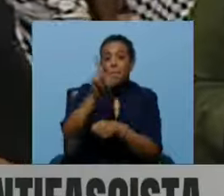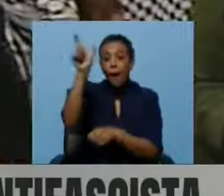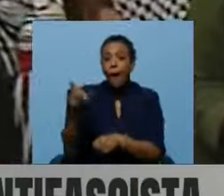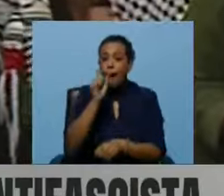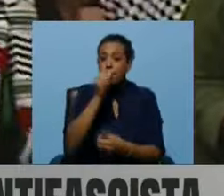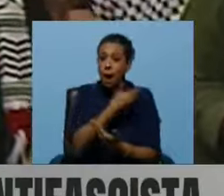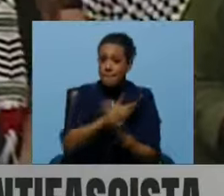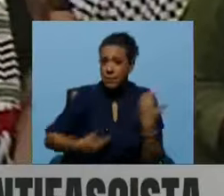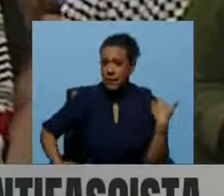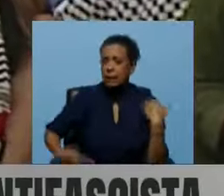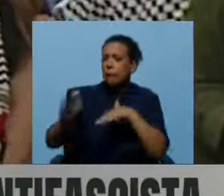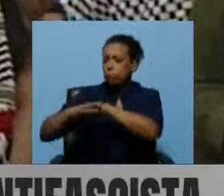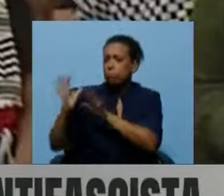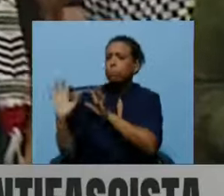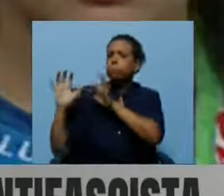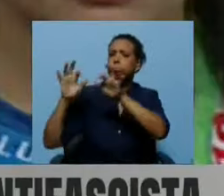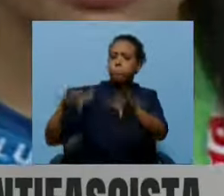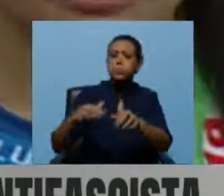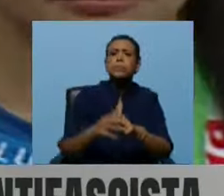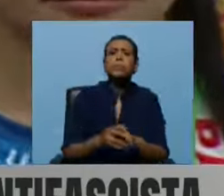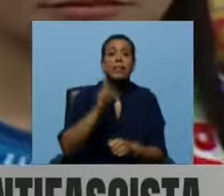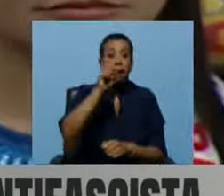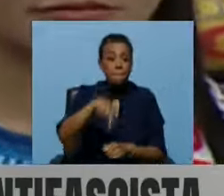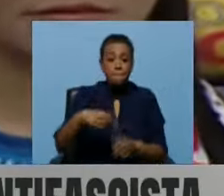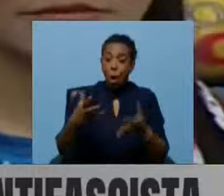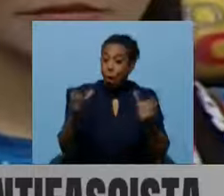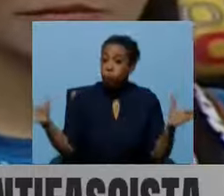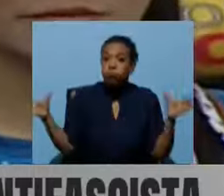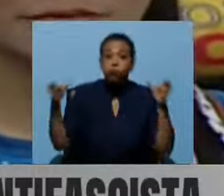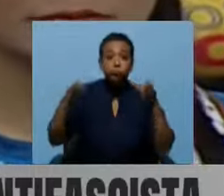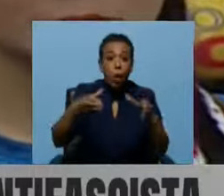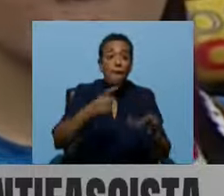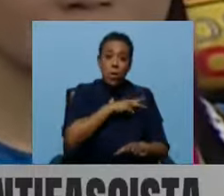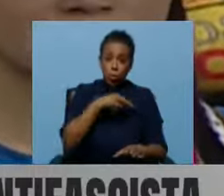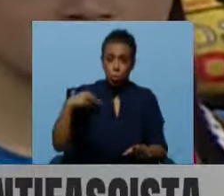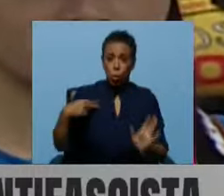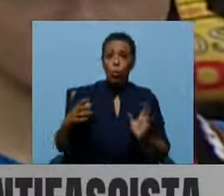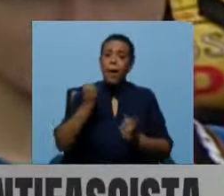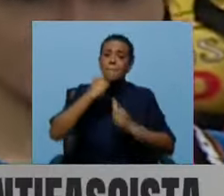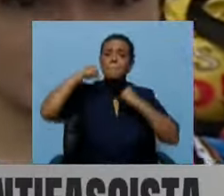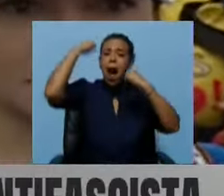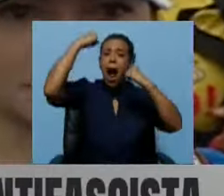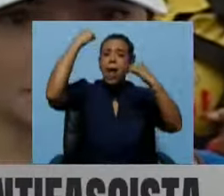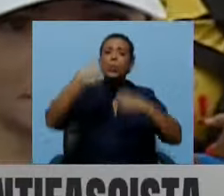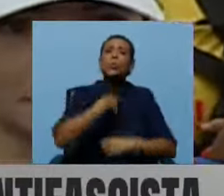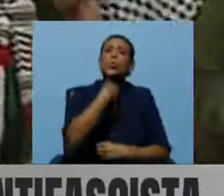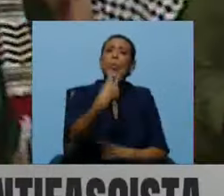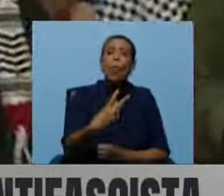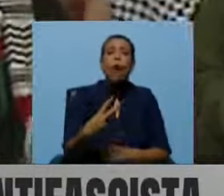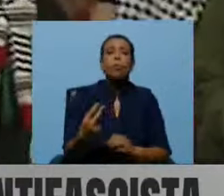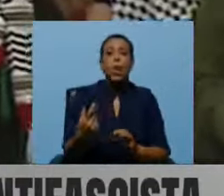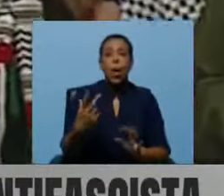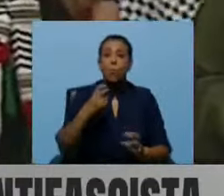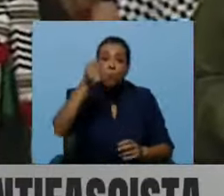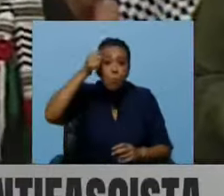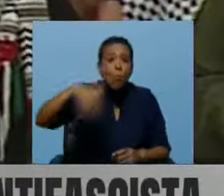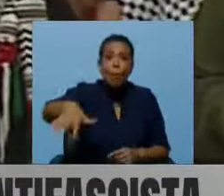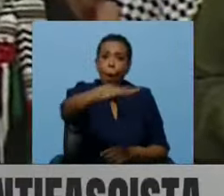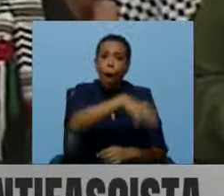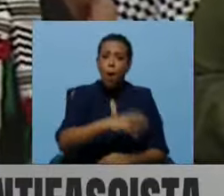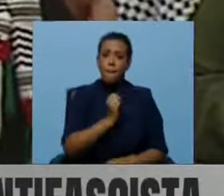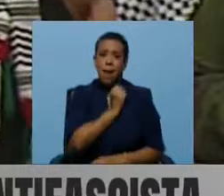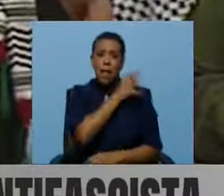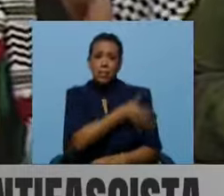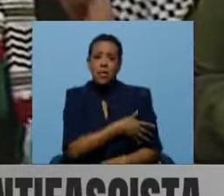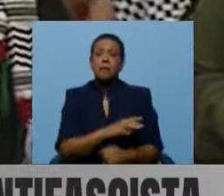el presidente Maduro. Y bueno, estamos aquí en esta concentración para nosotros levantar nuestras voces, nuestro pueblo